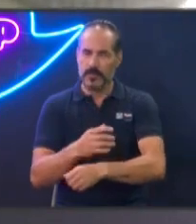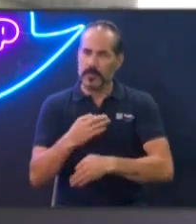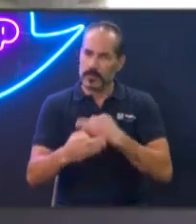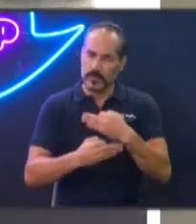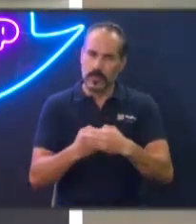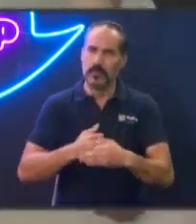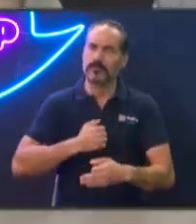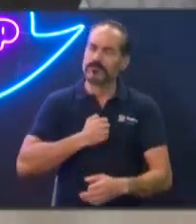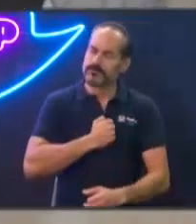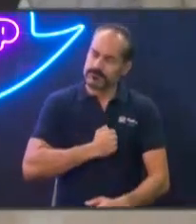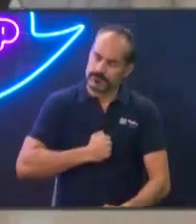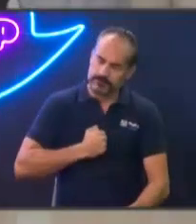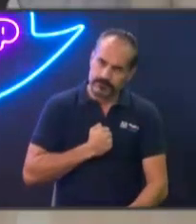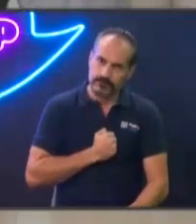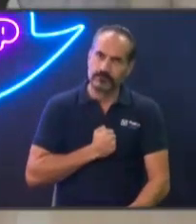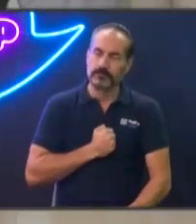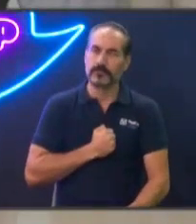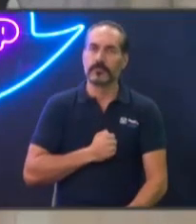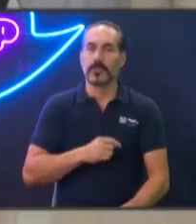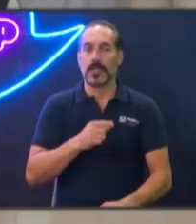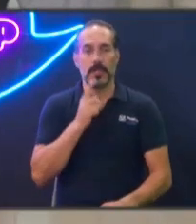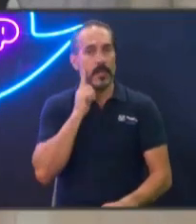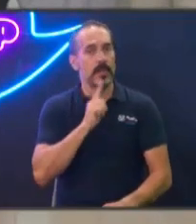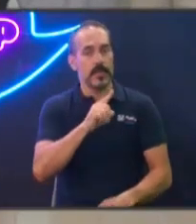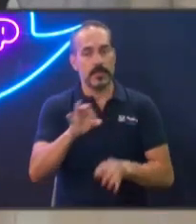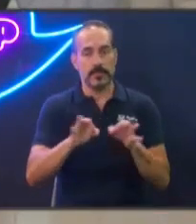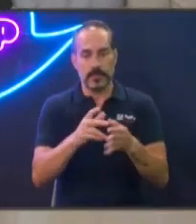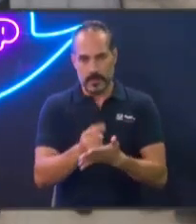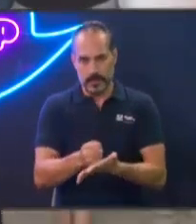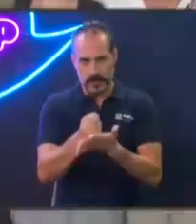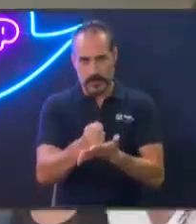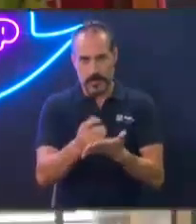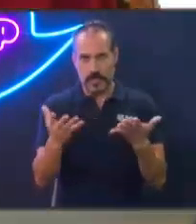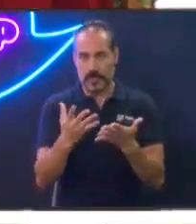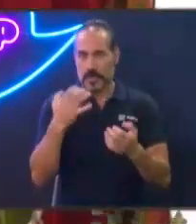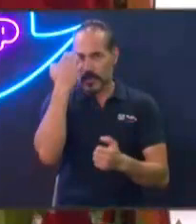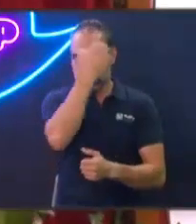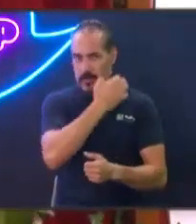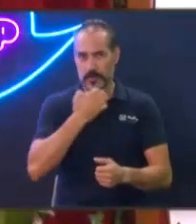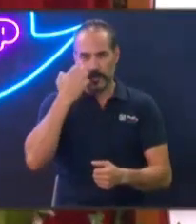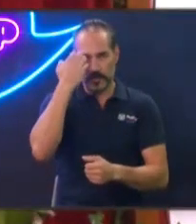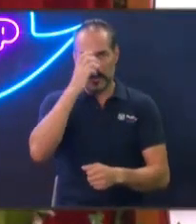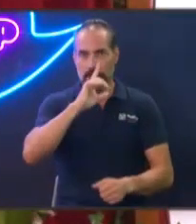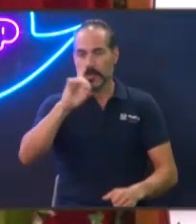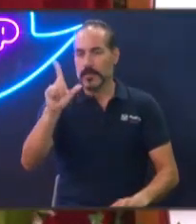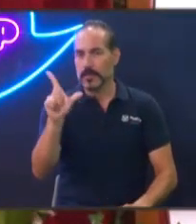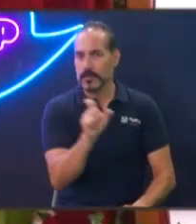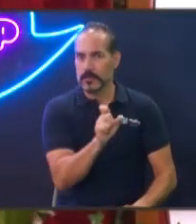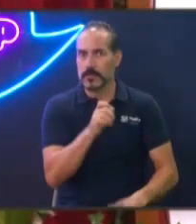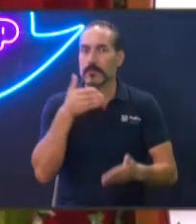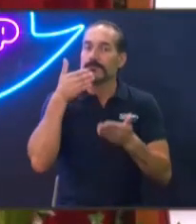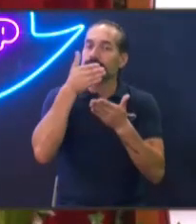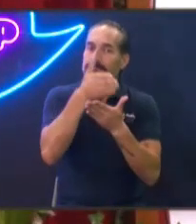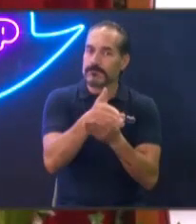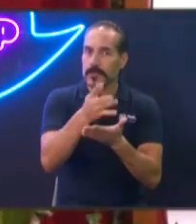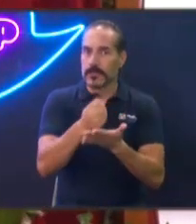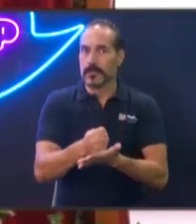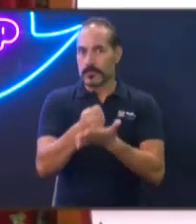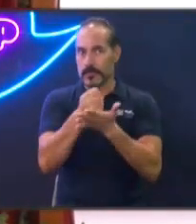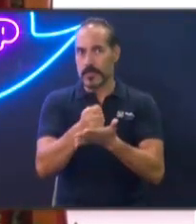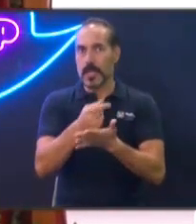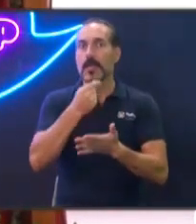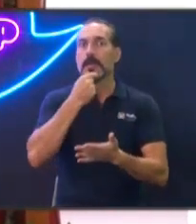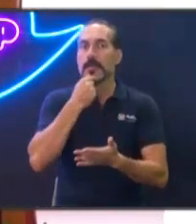se hagan cargo trabajó como terapeuta haciendo evaluación diagnóstico e intervención terapéutica a